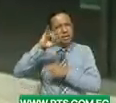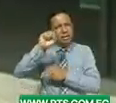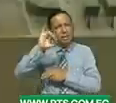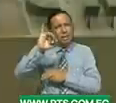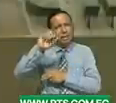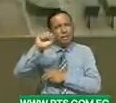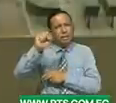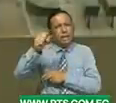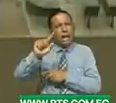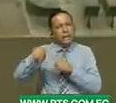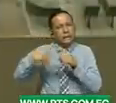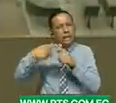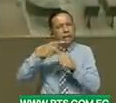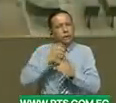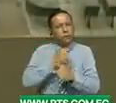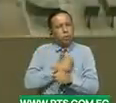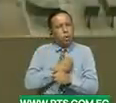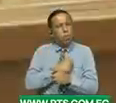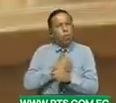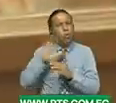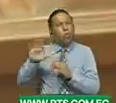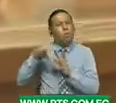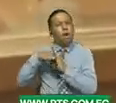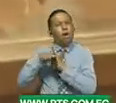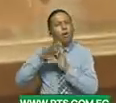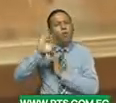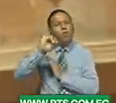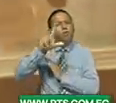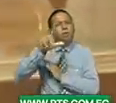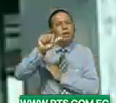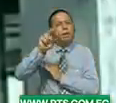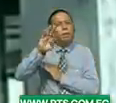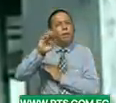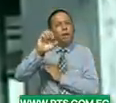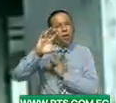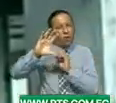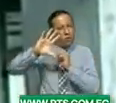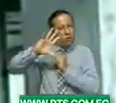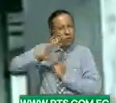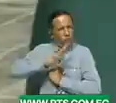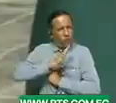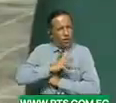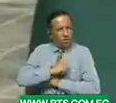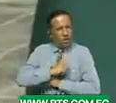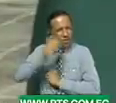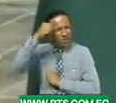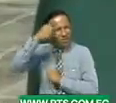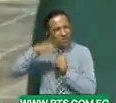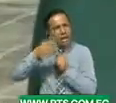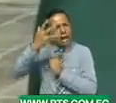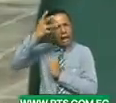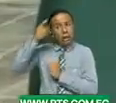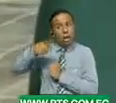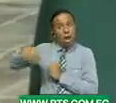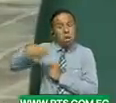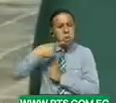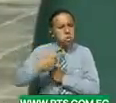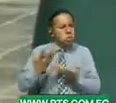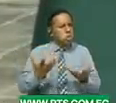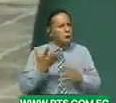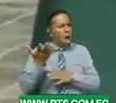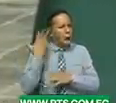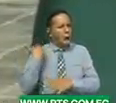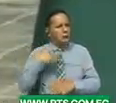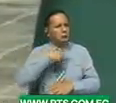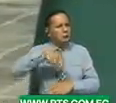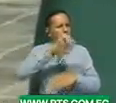de Filambanco y vinculados con el feriado bancario. Piden 2.000 millones de dólares como resarcimiento por